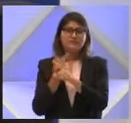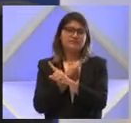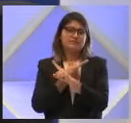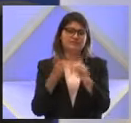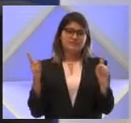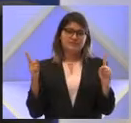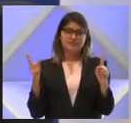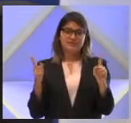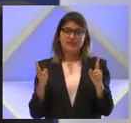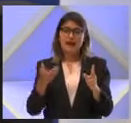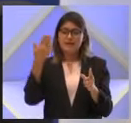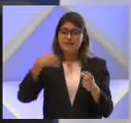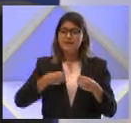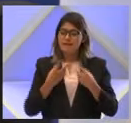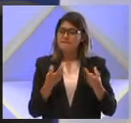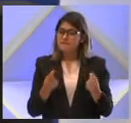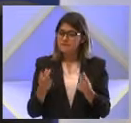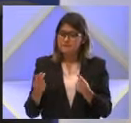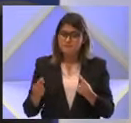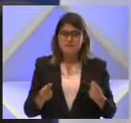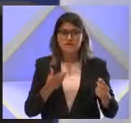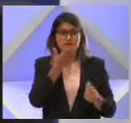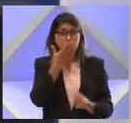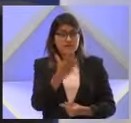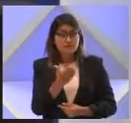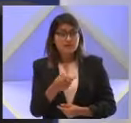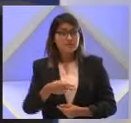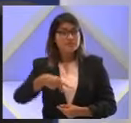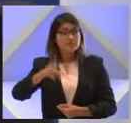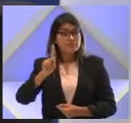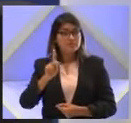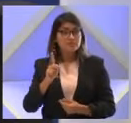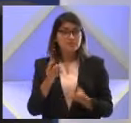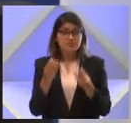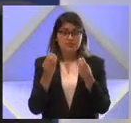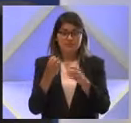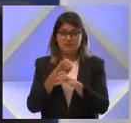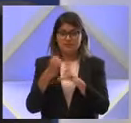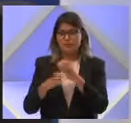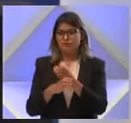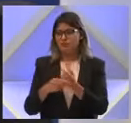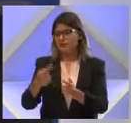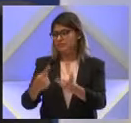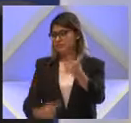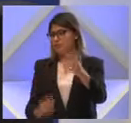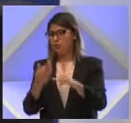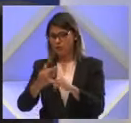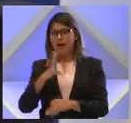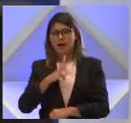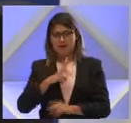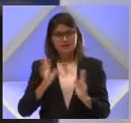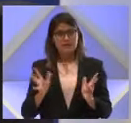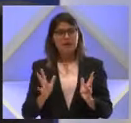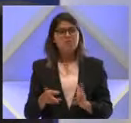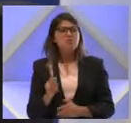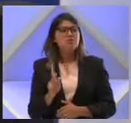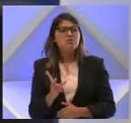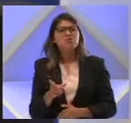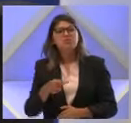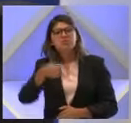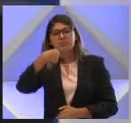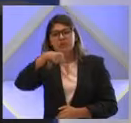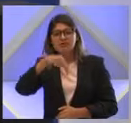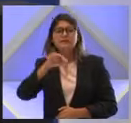eficaz y sin la necesidad de muchas cosas que obtenemos que si es un